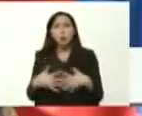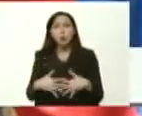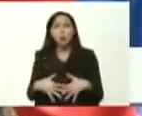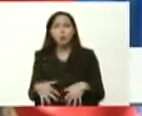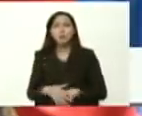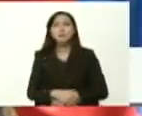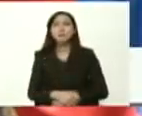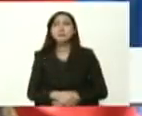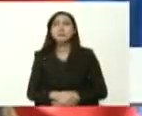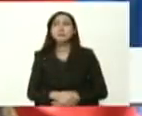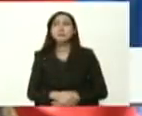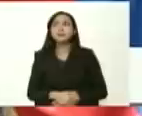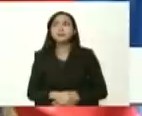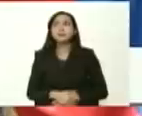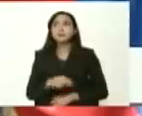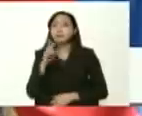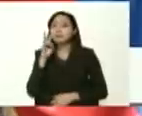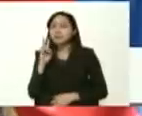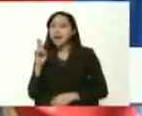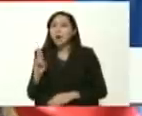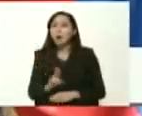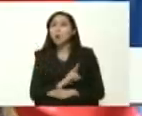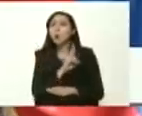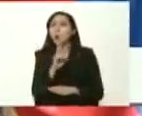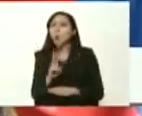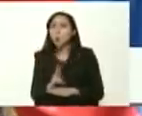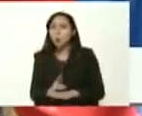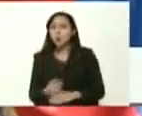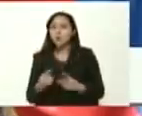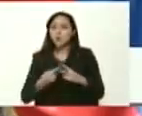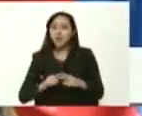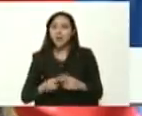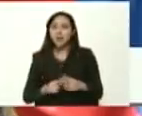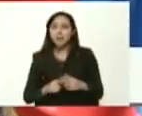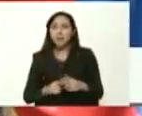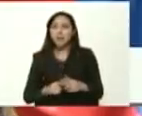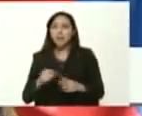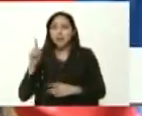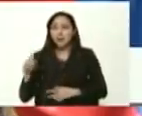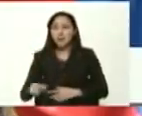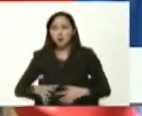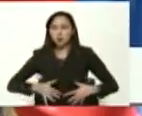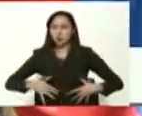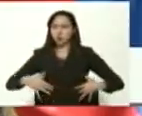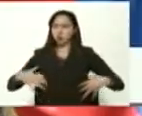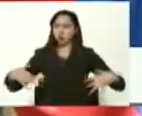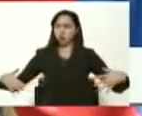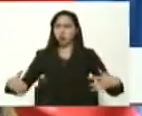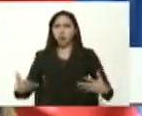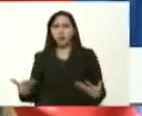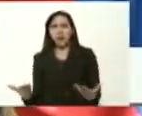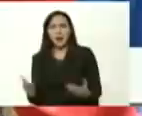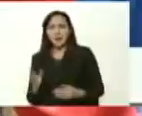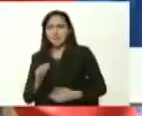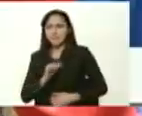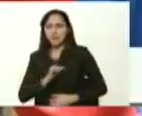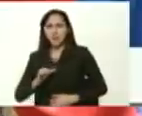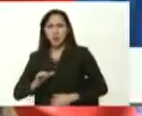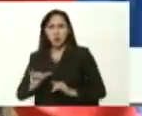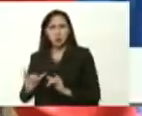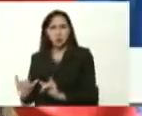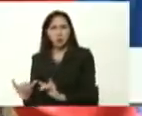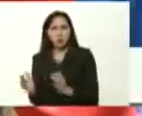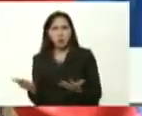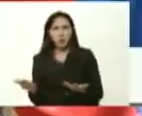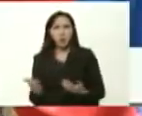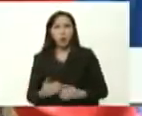bien, vean ustedes, fue utilizada esto como herramienta de enriquecimiento ilícito personal en